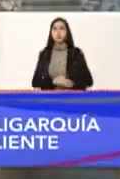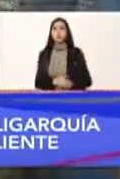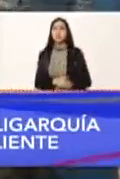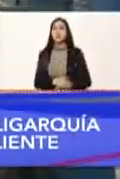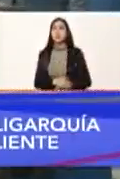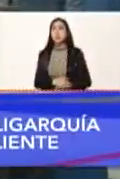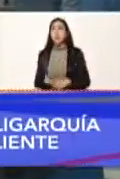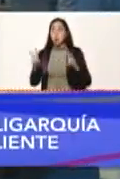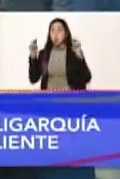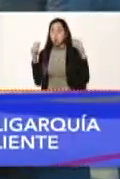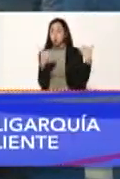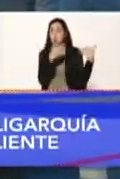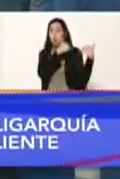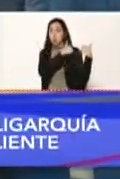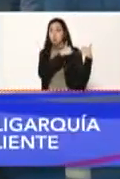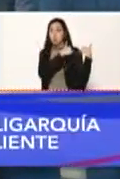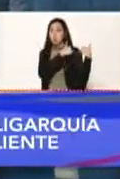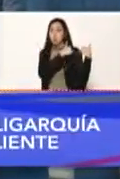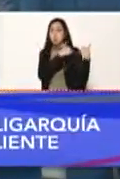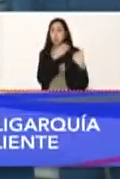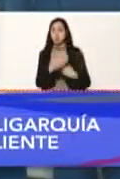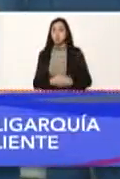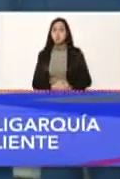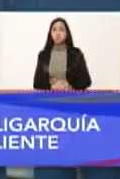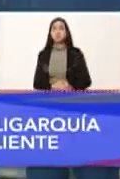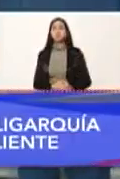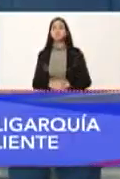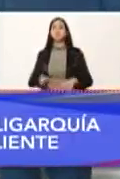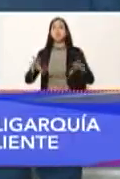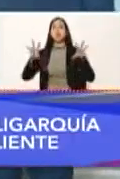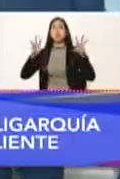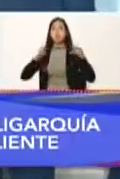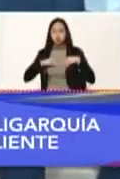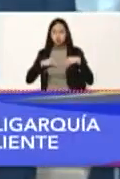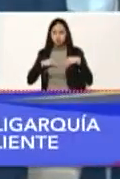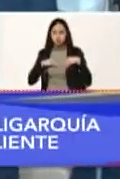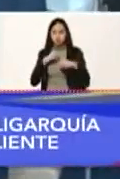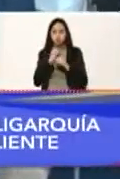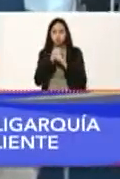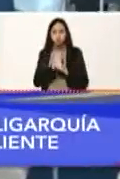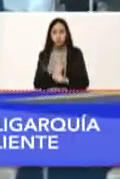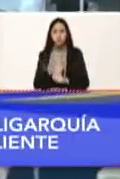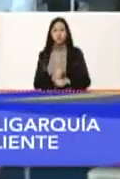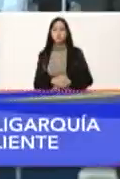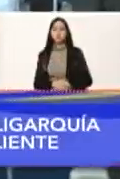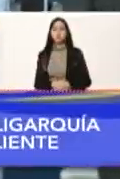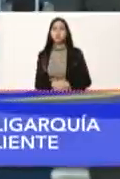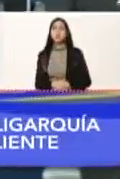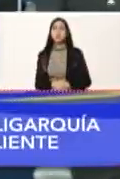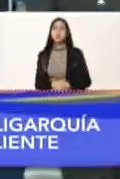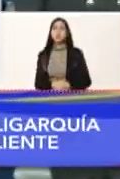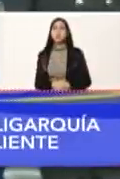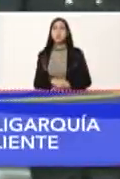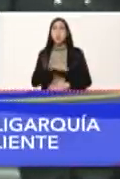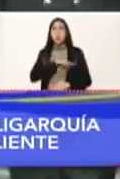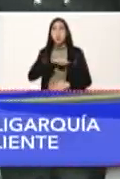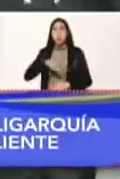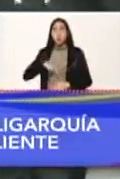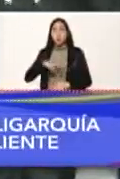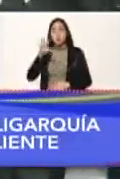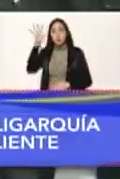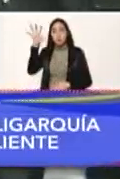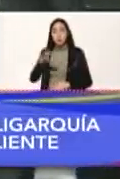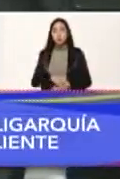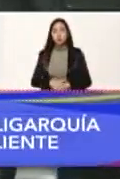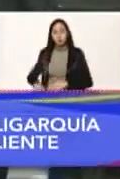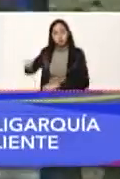Nuevas responsabilidades asumirá muy pronto al frente de nuestra patria,